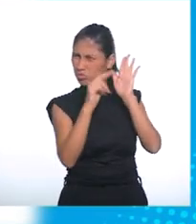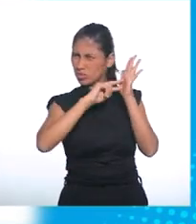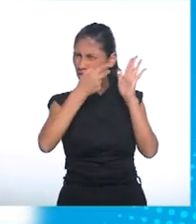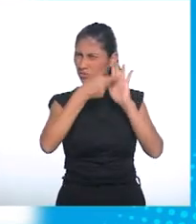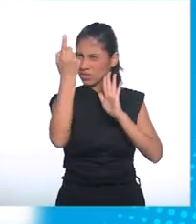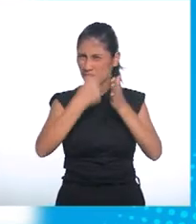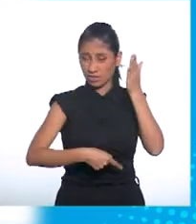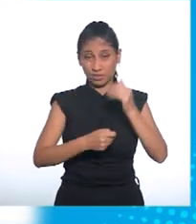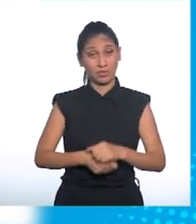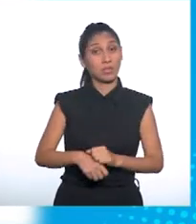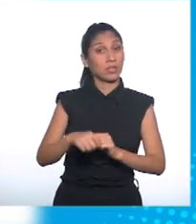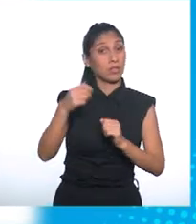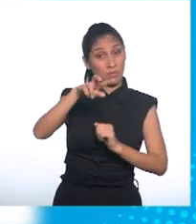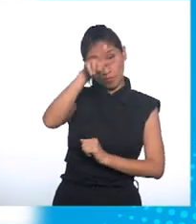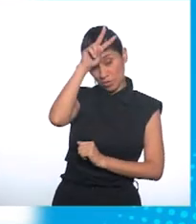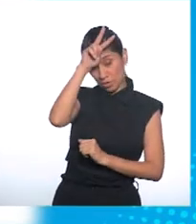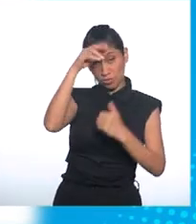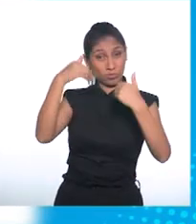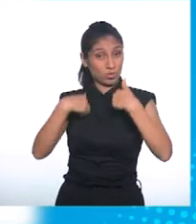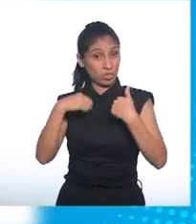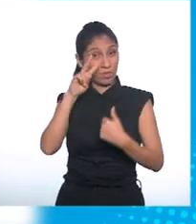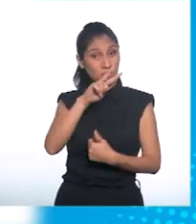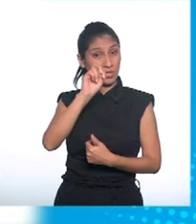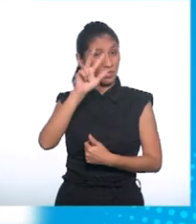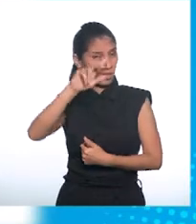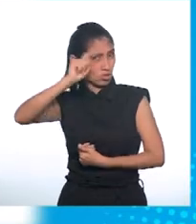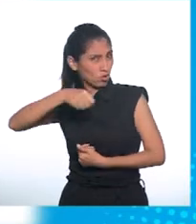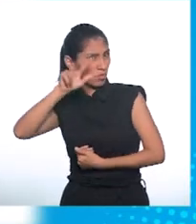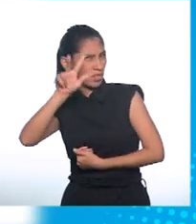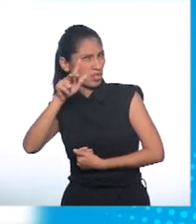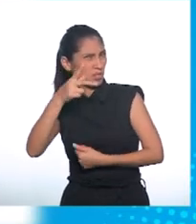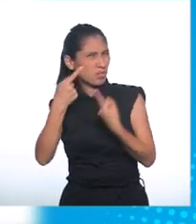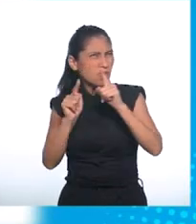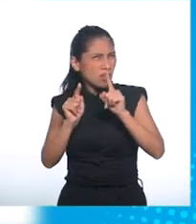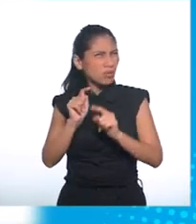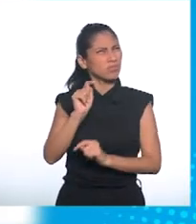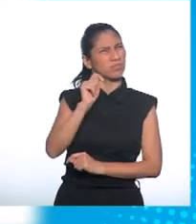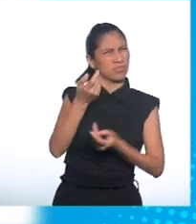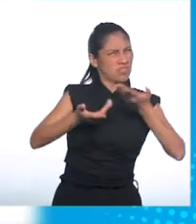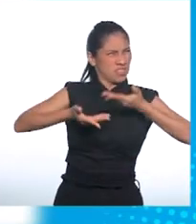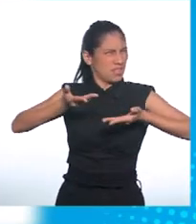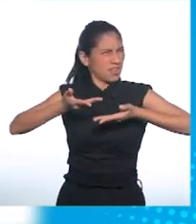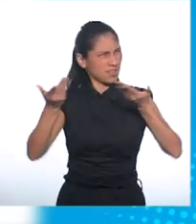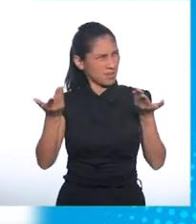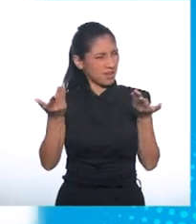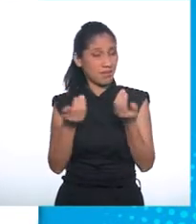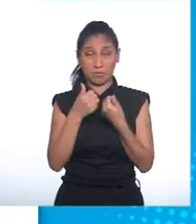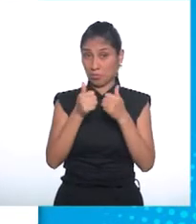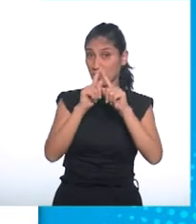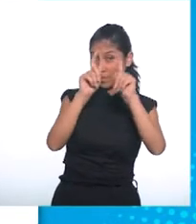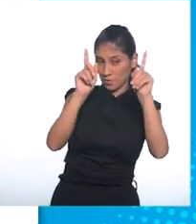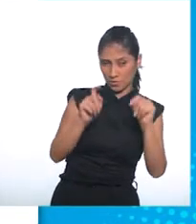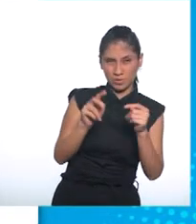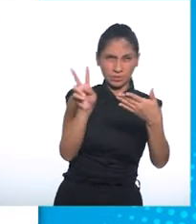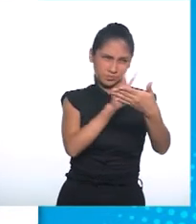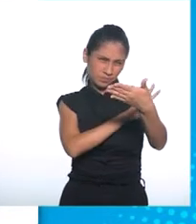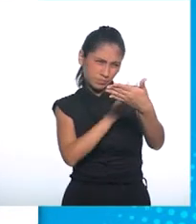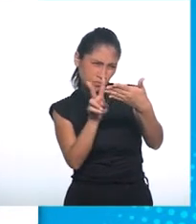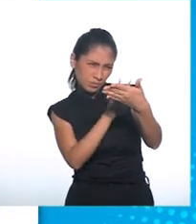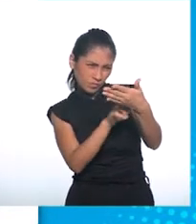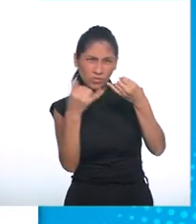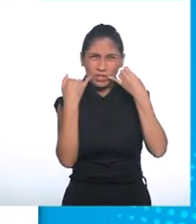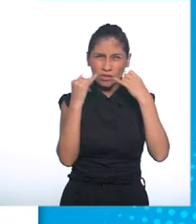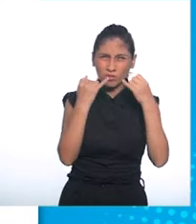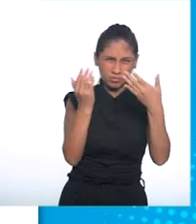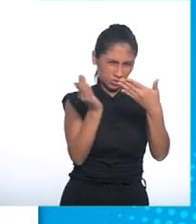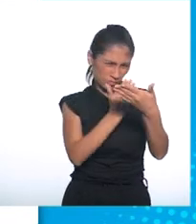tiene 23,3. ¿Pero de qué? Esa es una buena pregunta. Leyendo la información del cuadro,